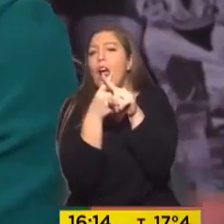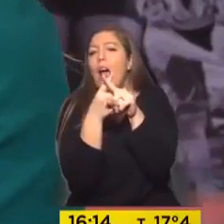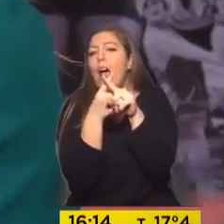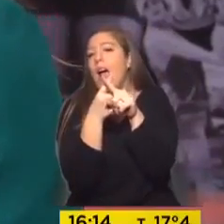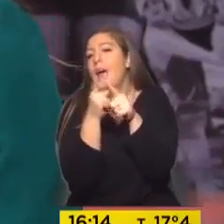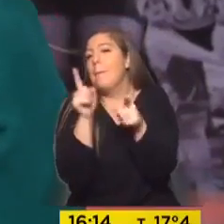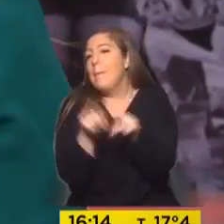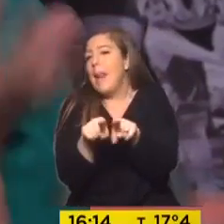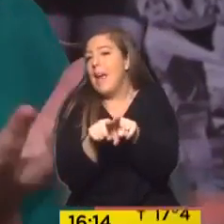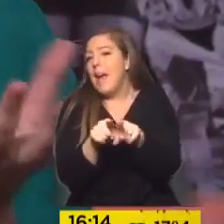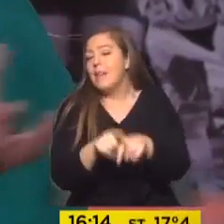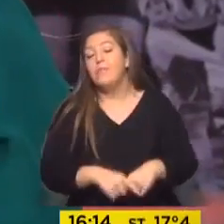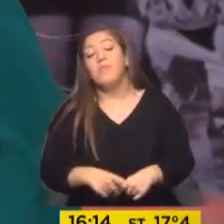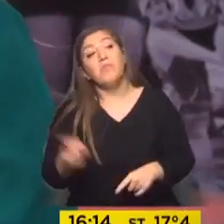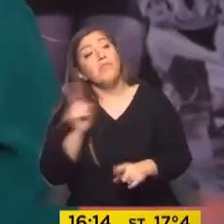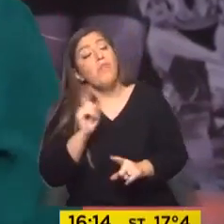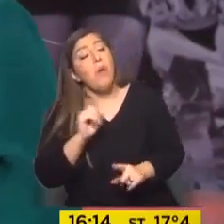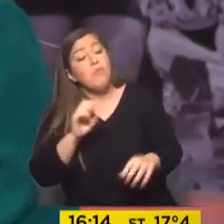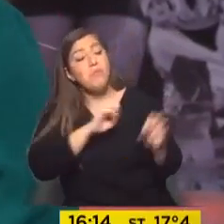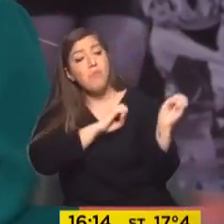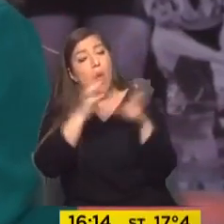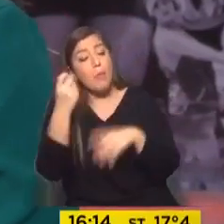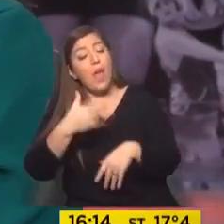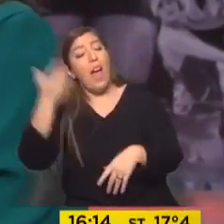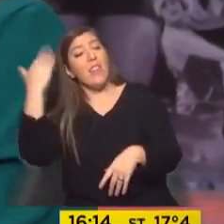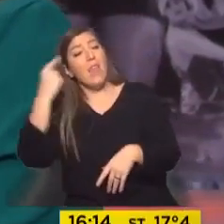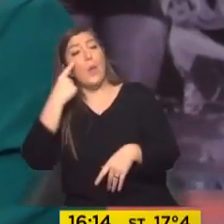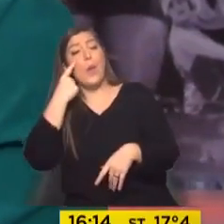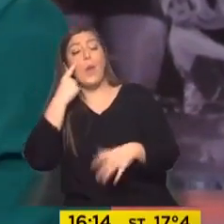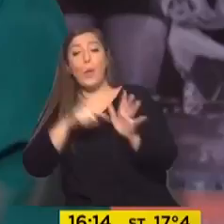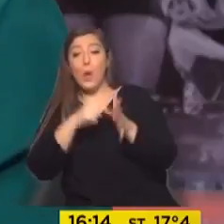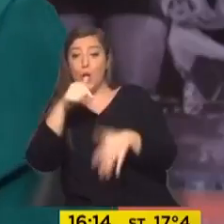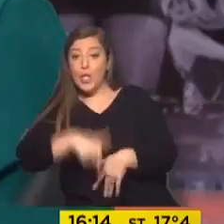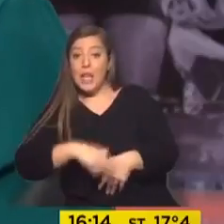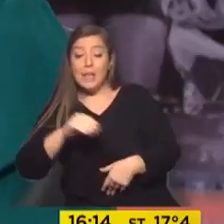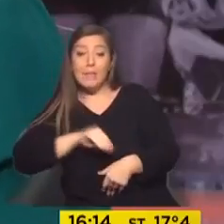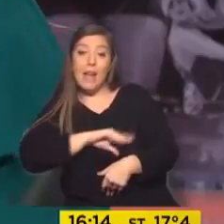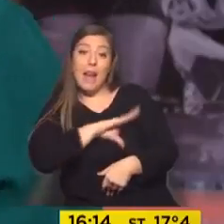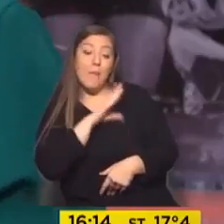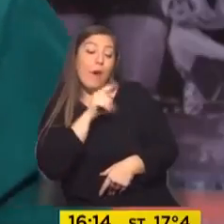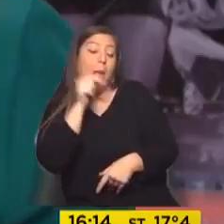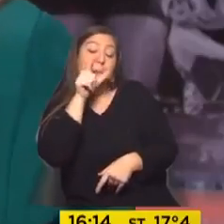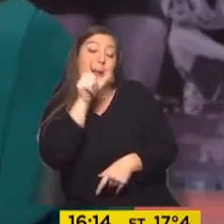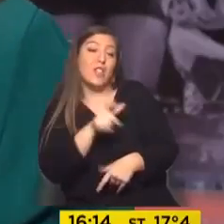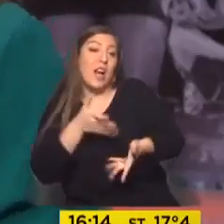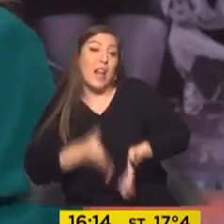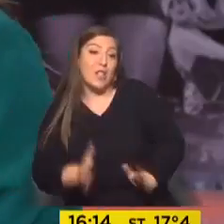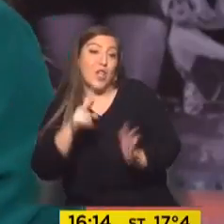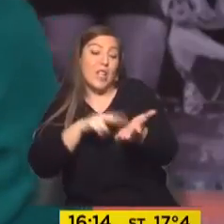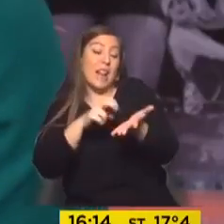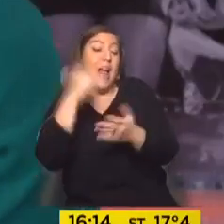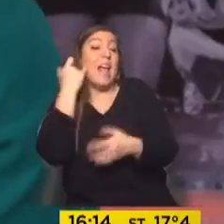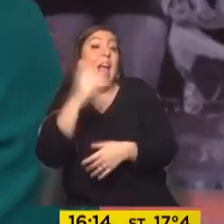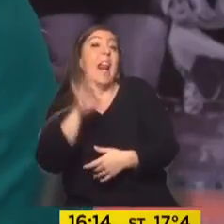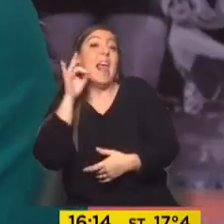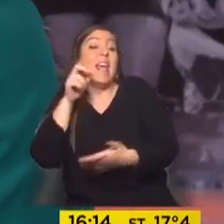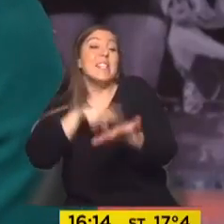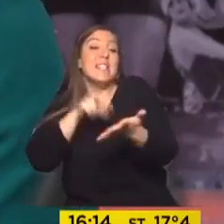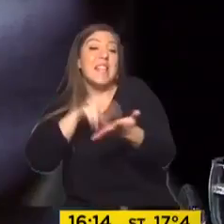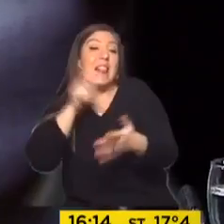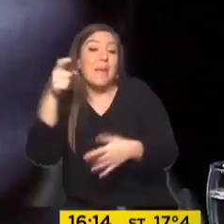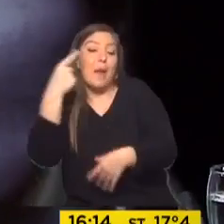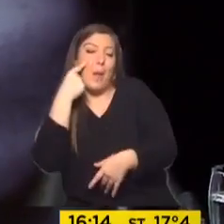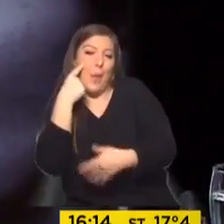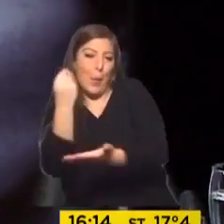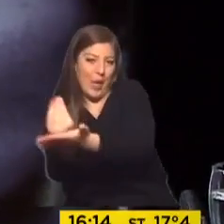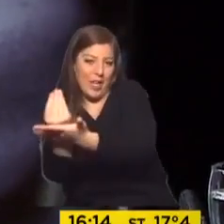porque cuando vivía en Buenos Aires, en otra etapa, me enamoré de un salteño y elegí Salta para vivir. Así que ahora me considero salteña.